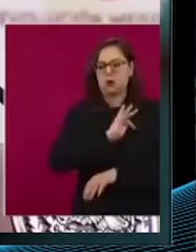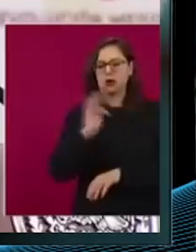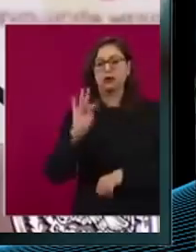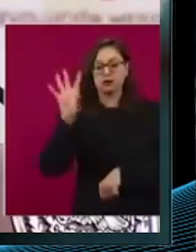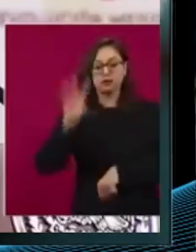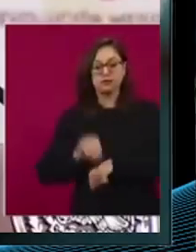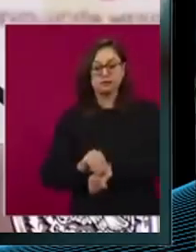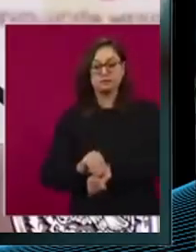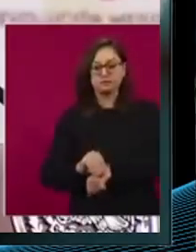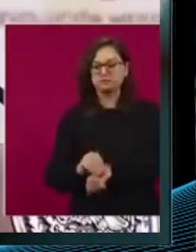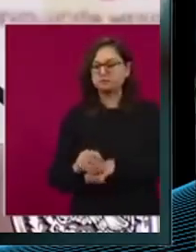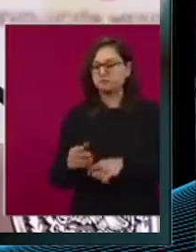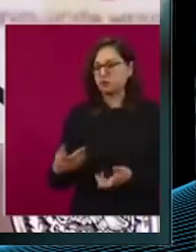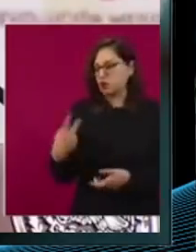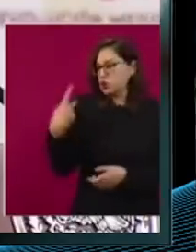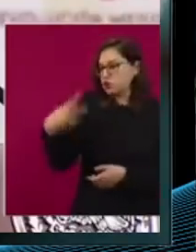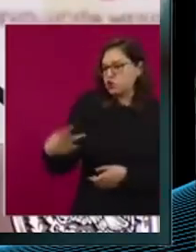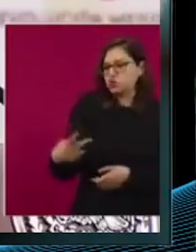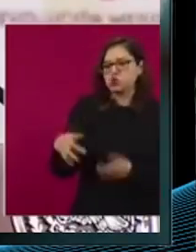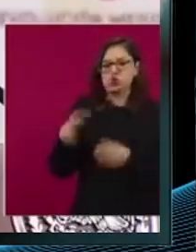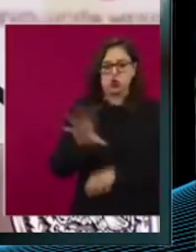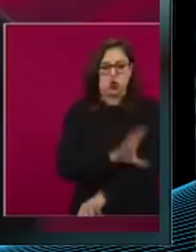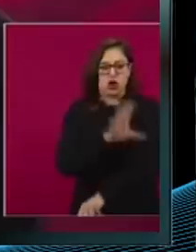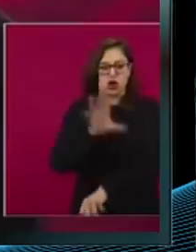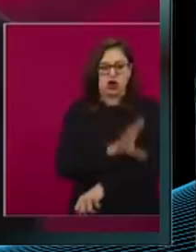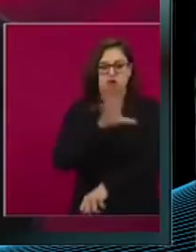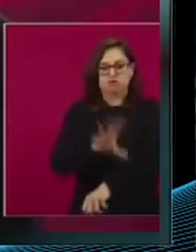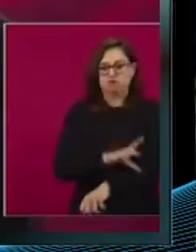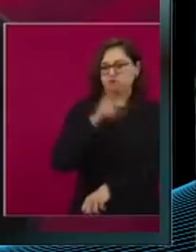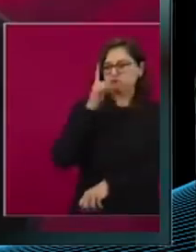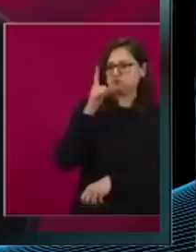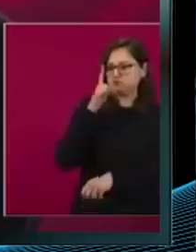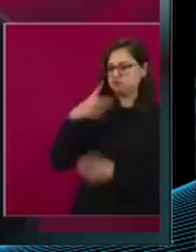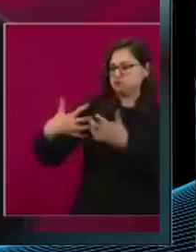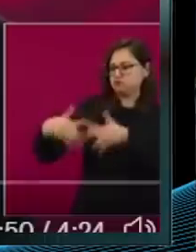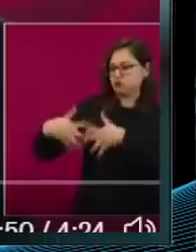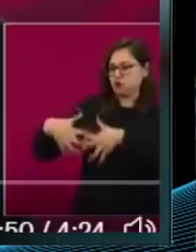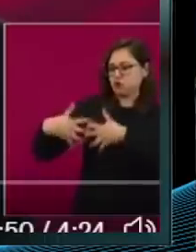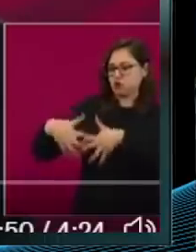o de los generadores